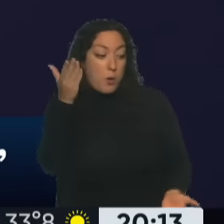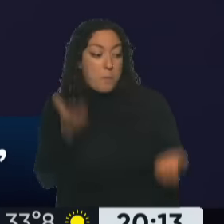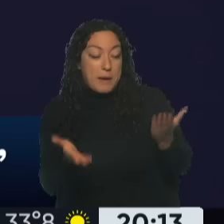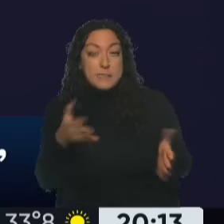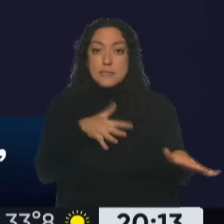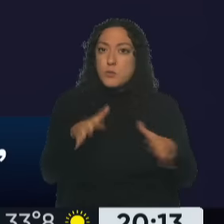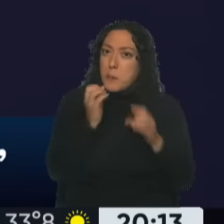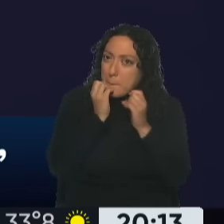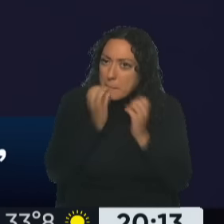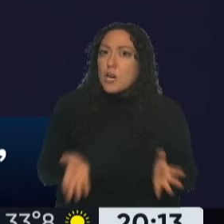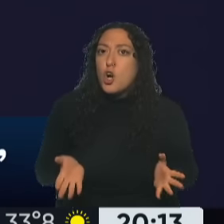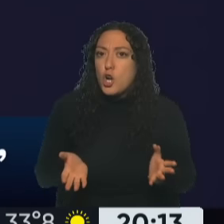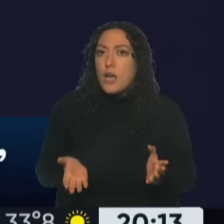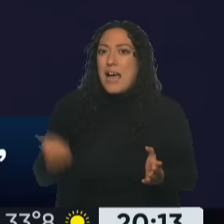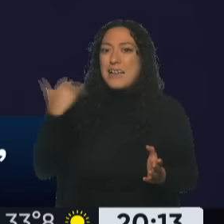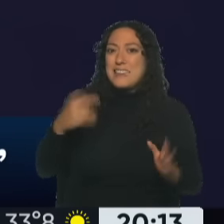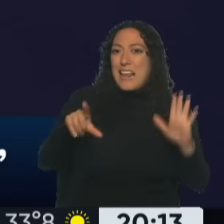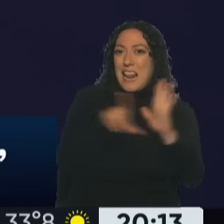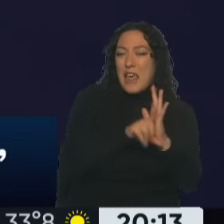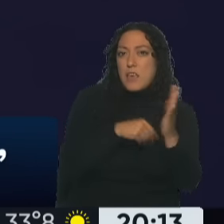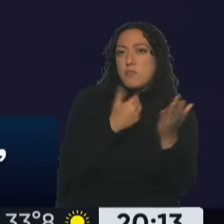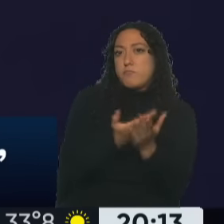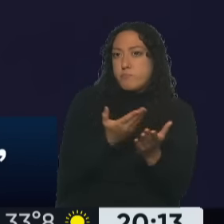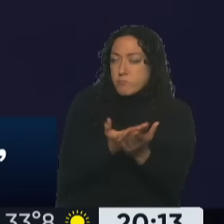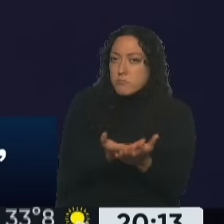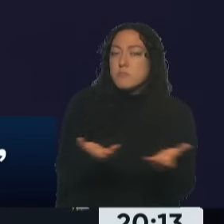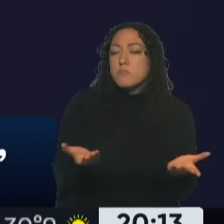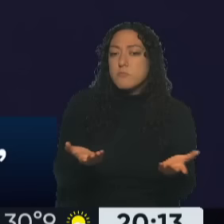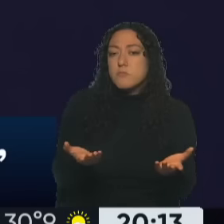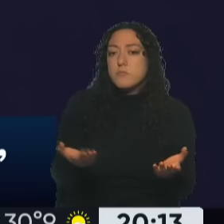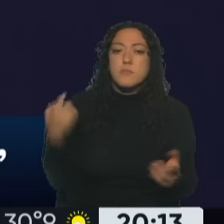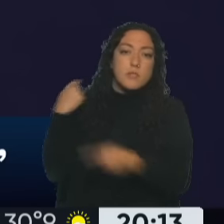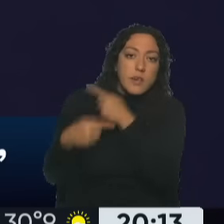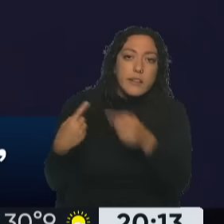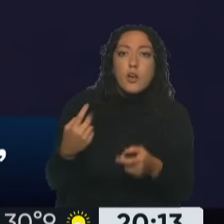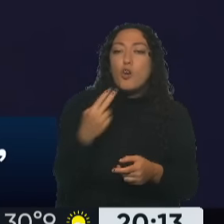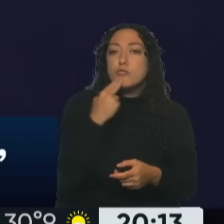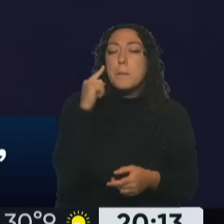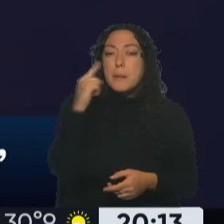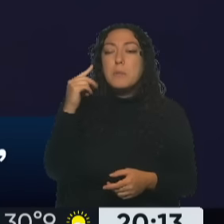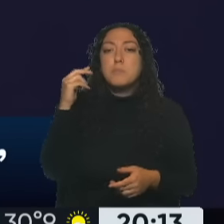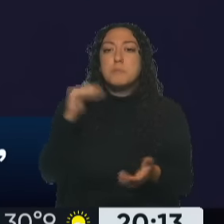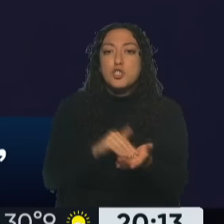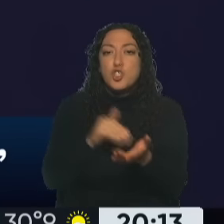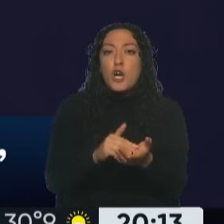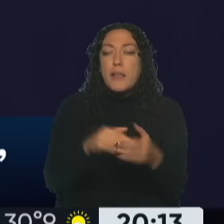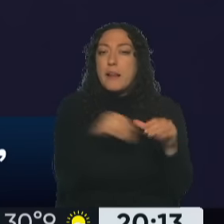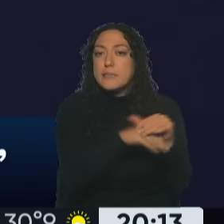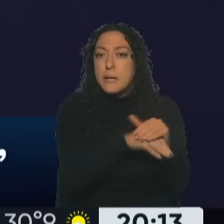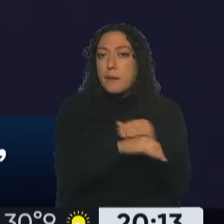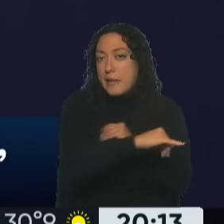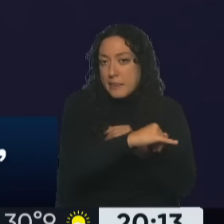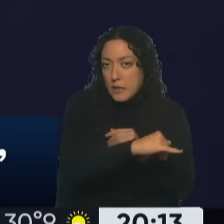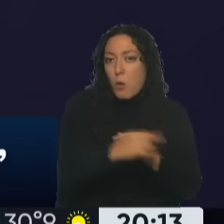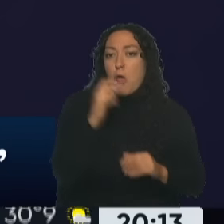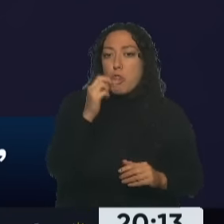no necesito recordarles el país que hemos heredado con 11000 millones de reservas negativas no había dólares para